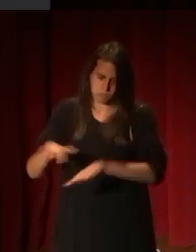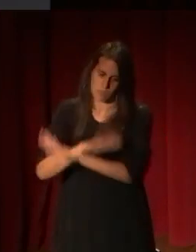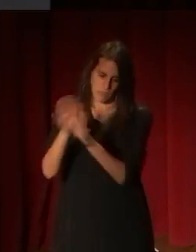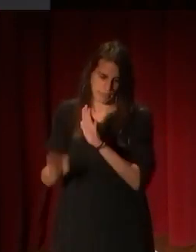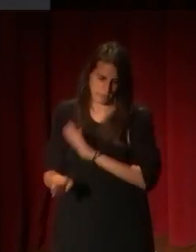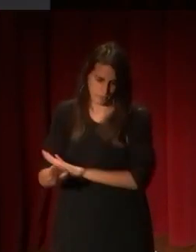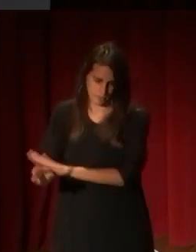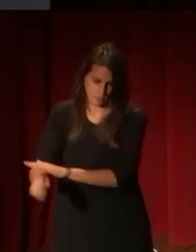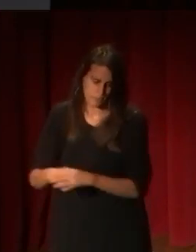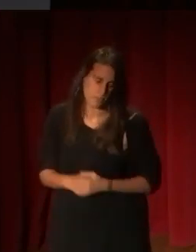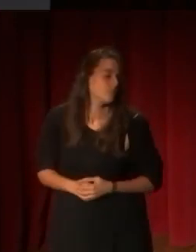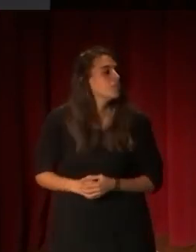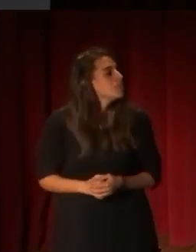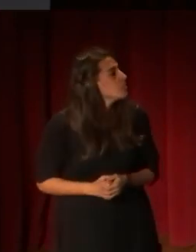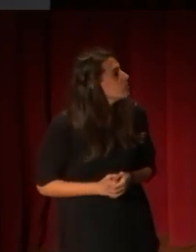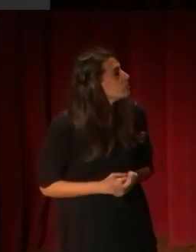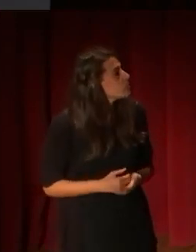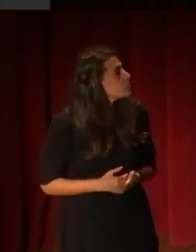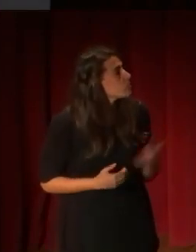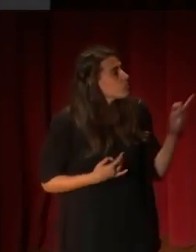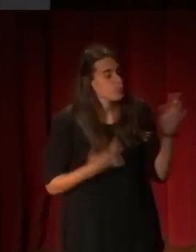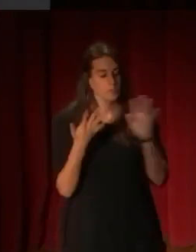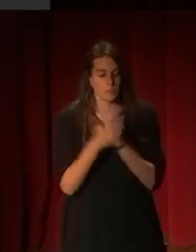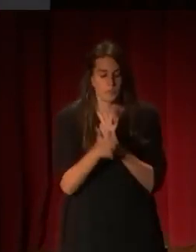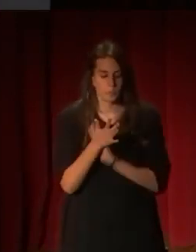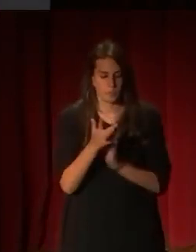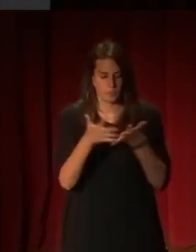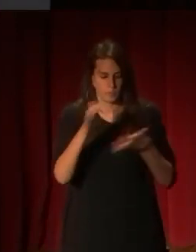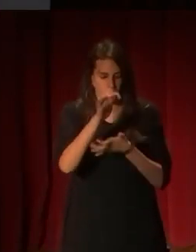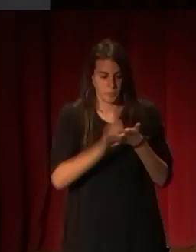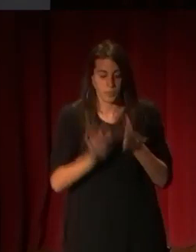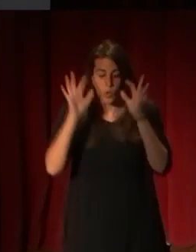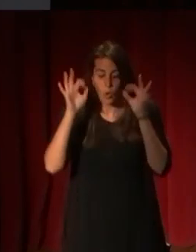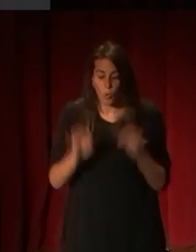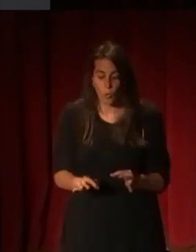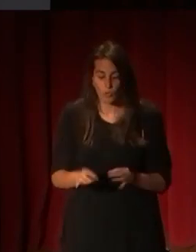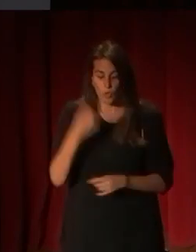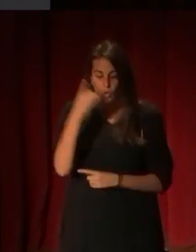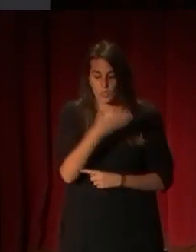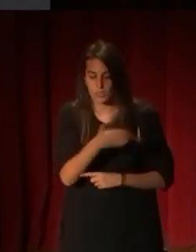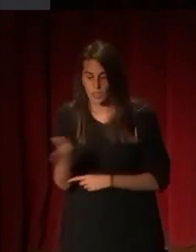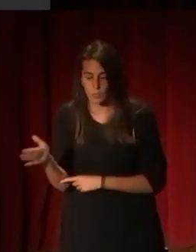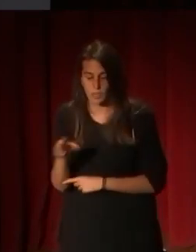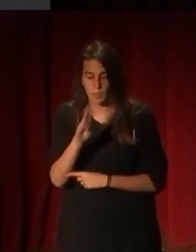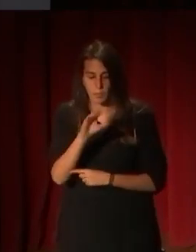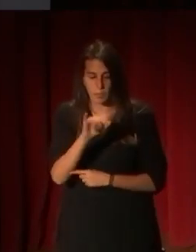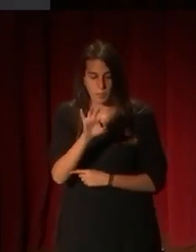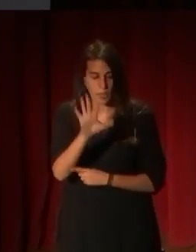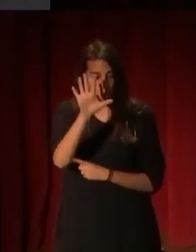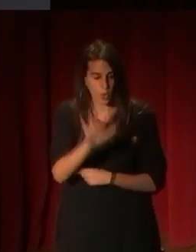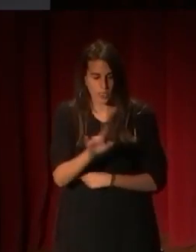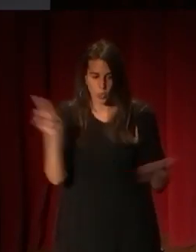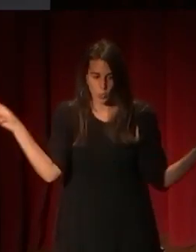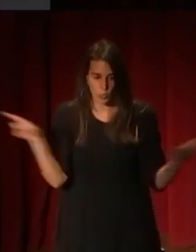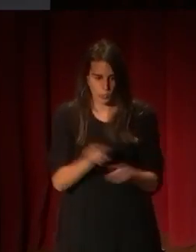fiestas casiano del pozo nuevamente lo explica de este modo una vez que se prohibió por hbo por burla de pioquinto tuvo que